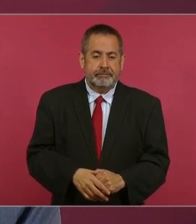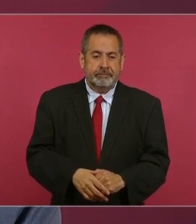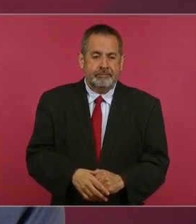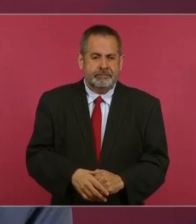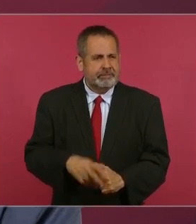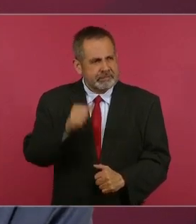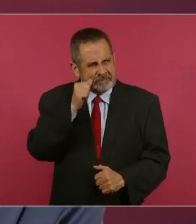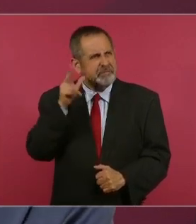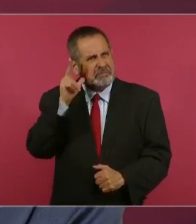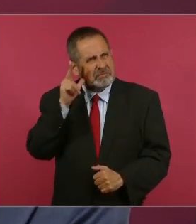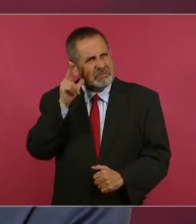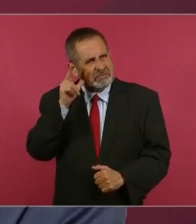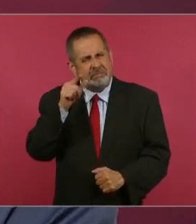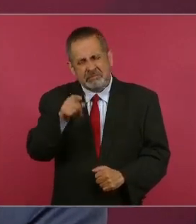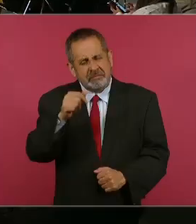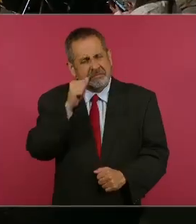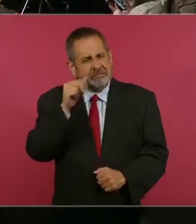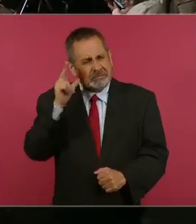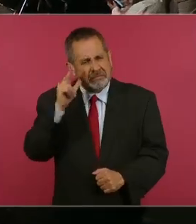Antier,